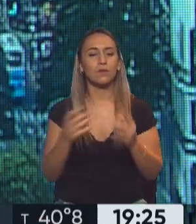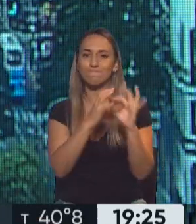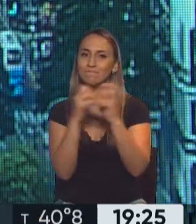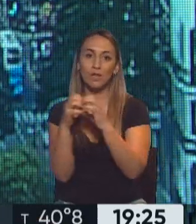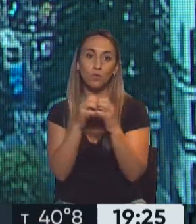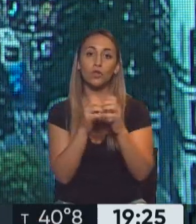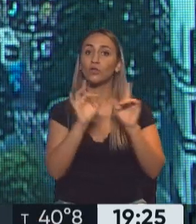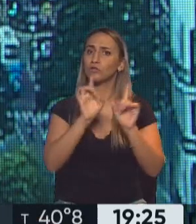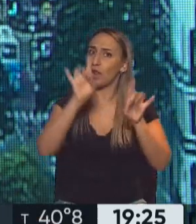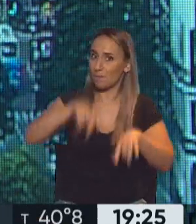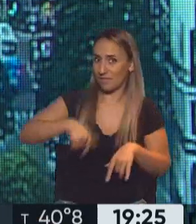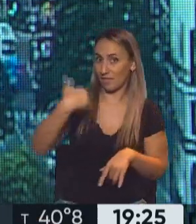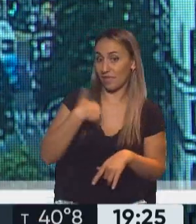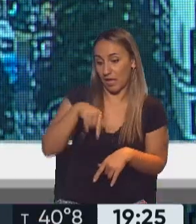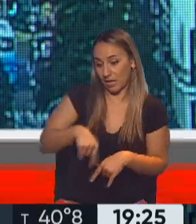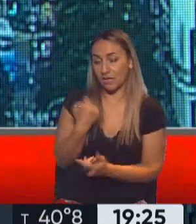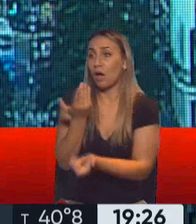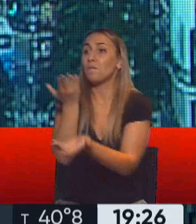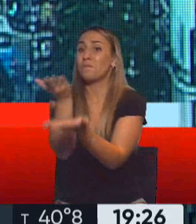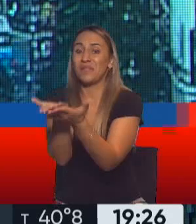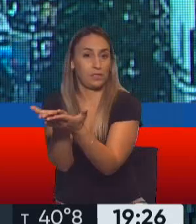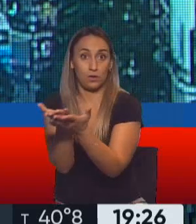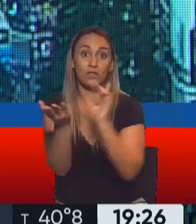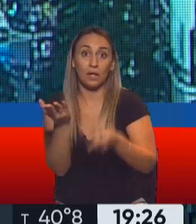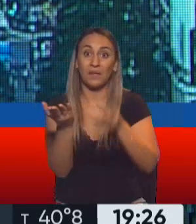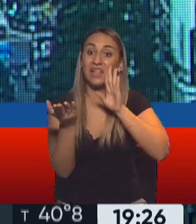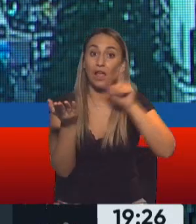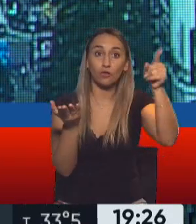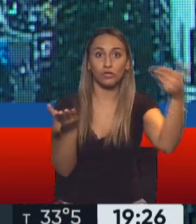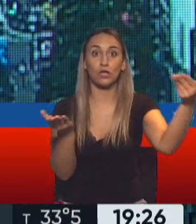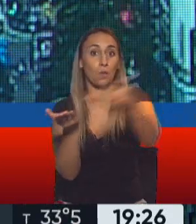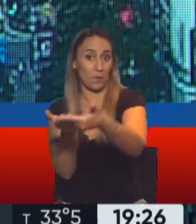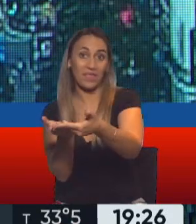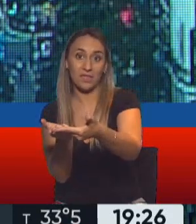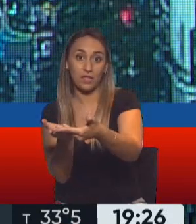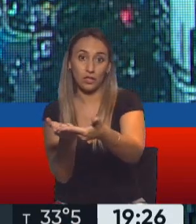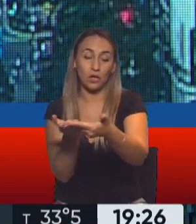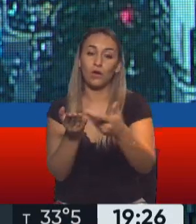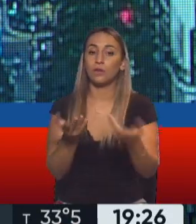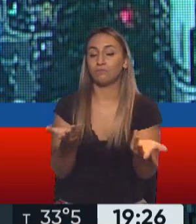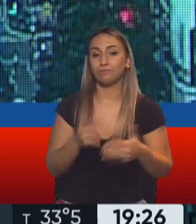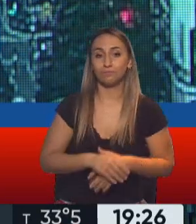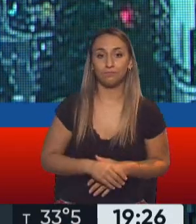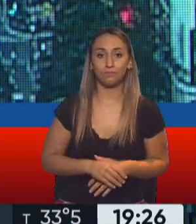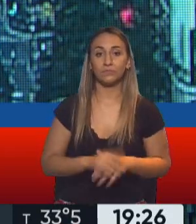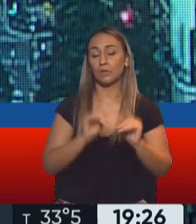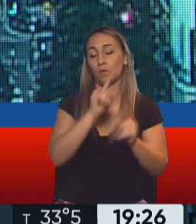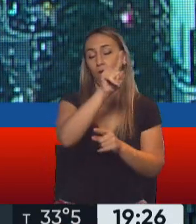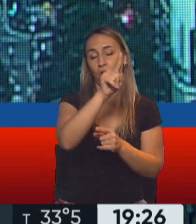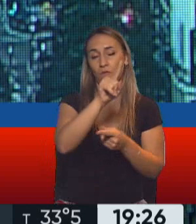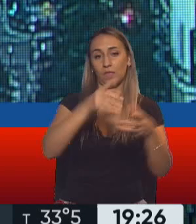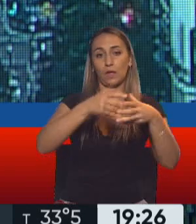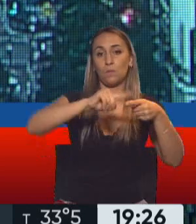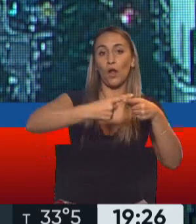que no se está dando solamente en el país, no es un pedido único del gobierno, sino que de repente también se extiende a estos legisladores